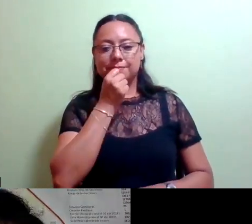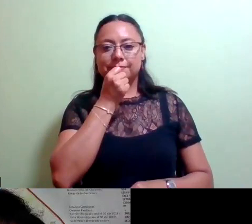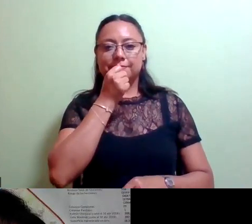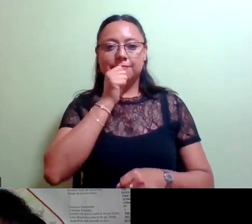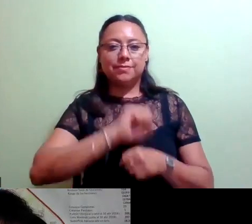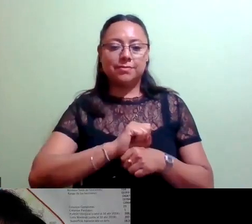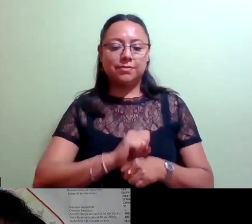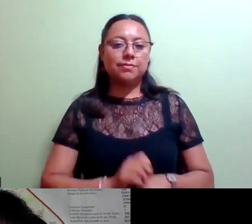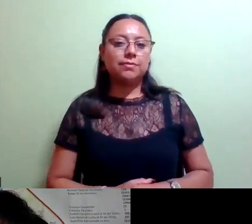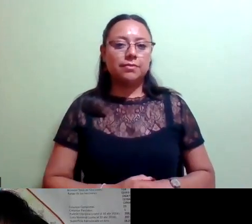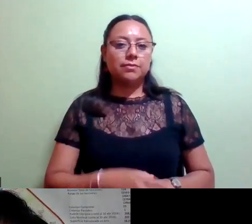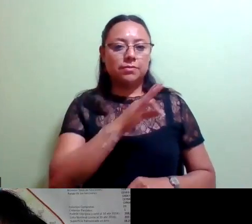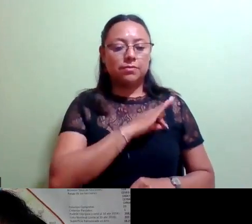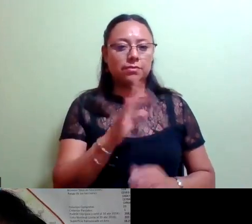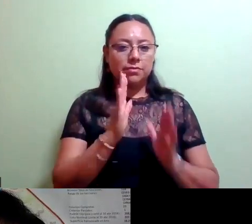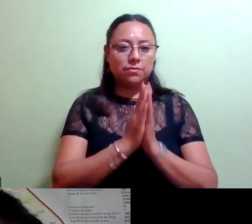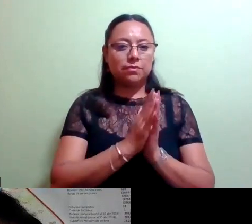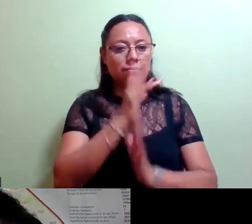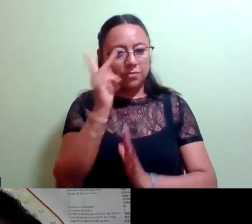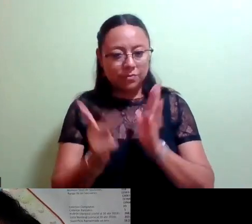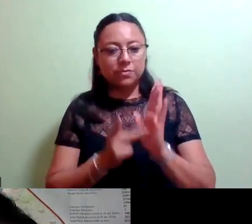si pudiera volver a hacer